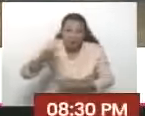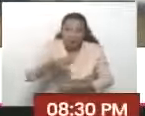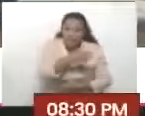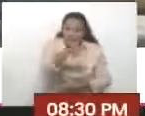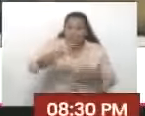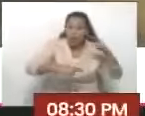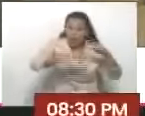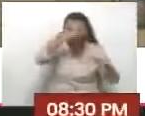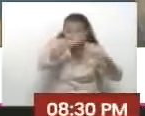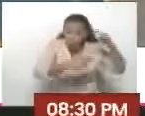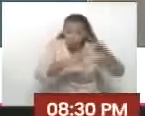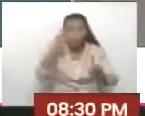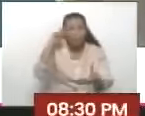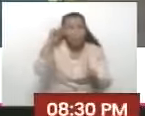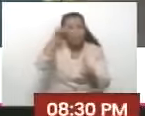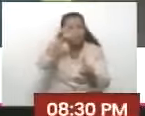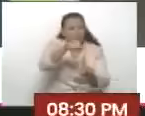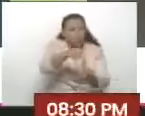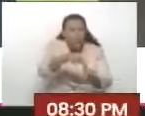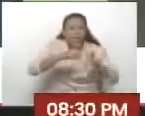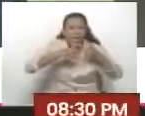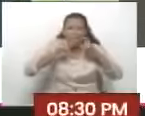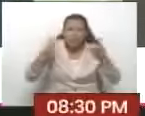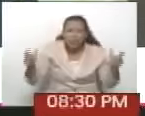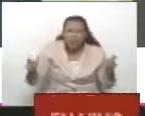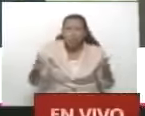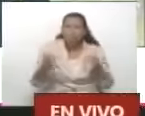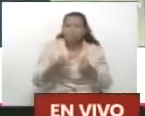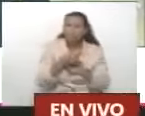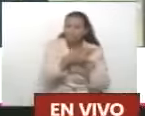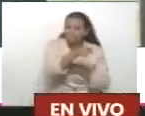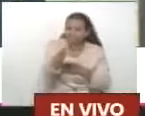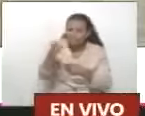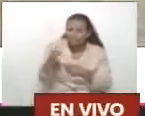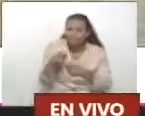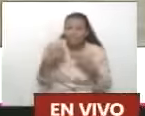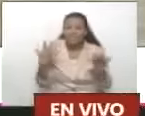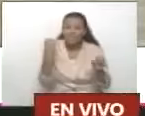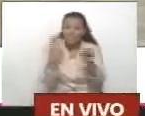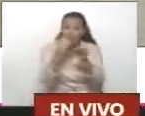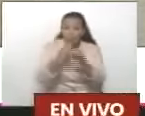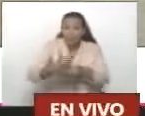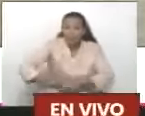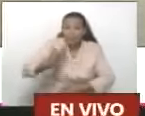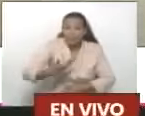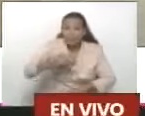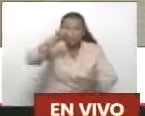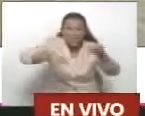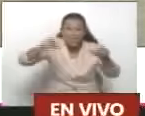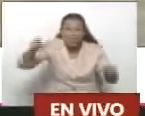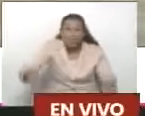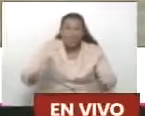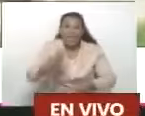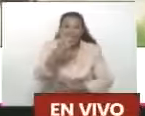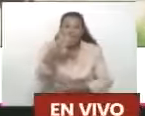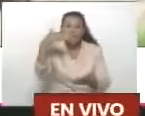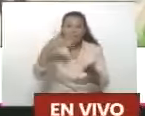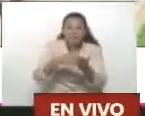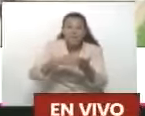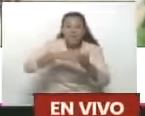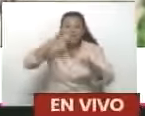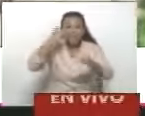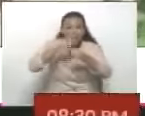jefe, tiene una proyección de generación de trabajo importante. Más de 10.000